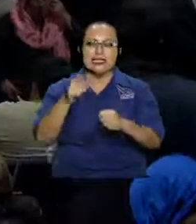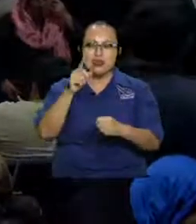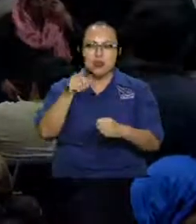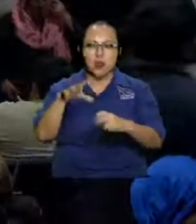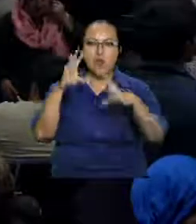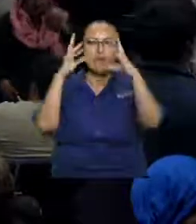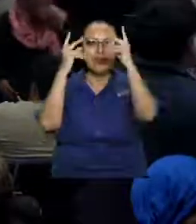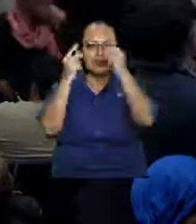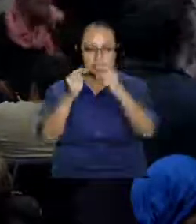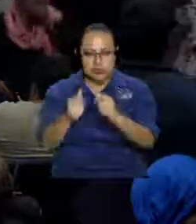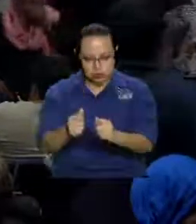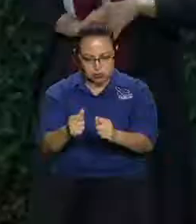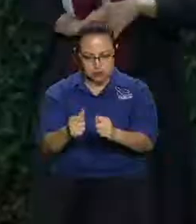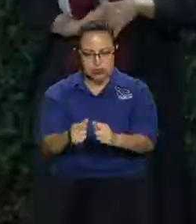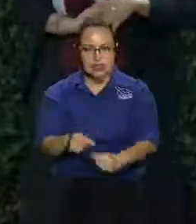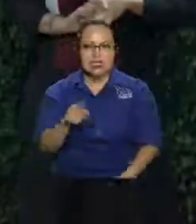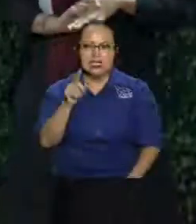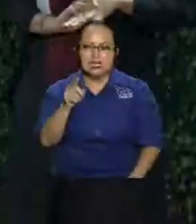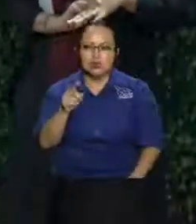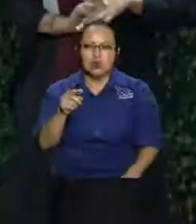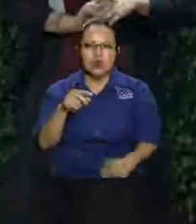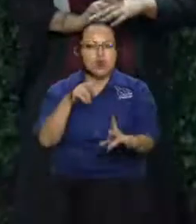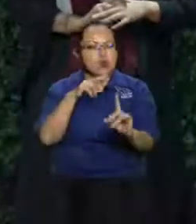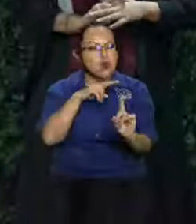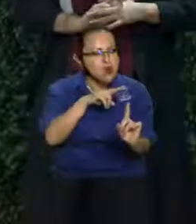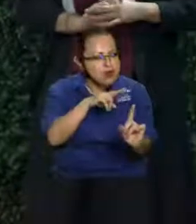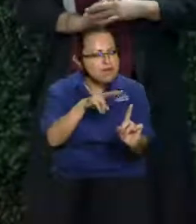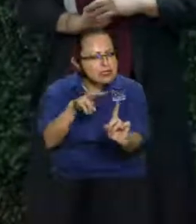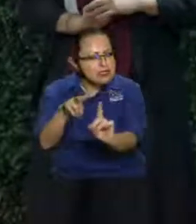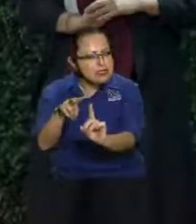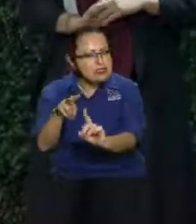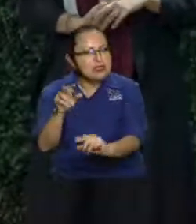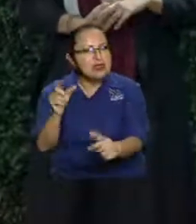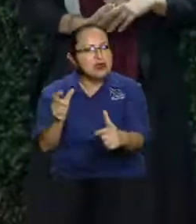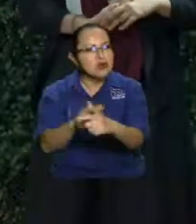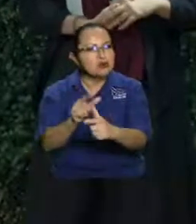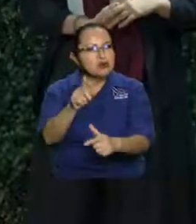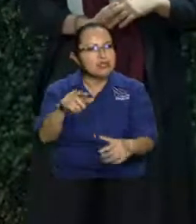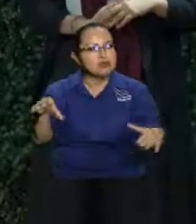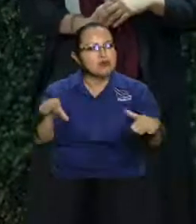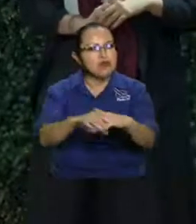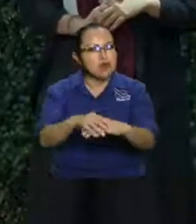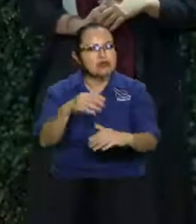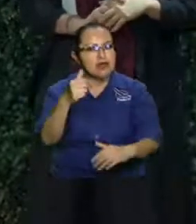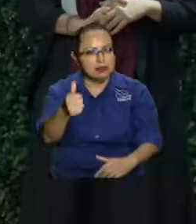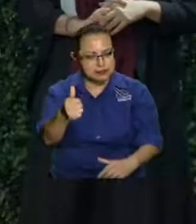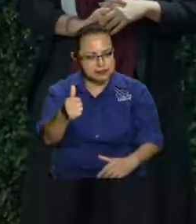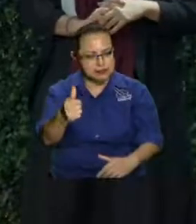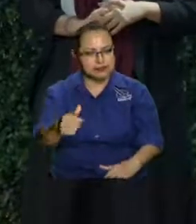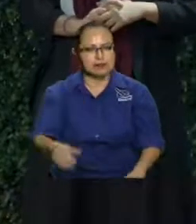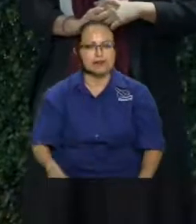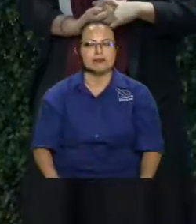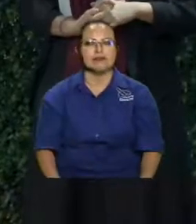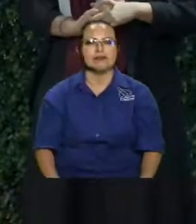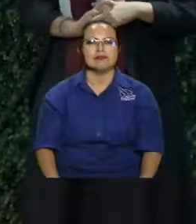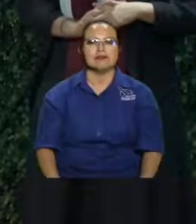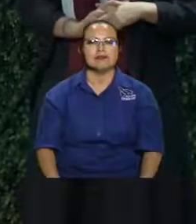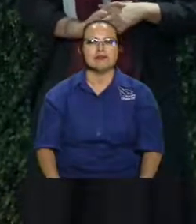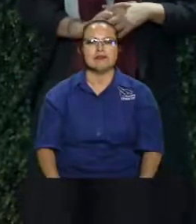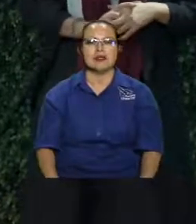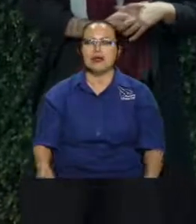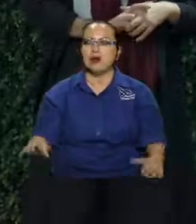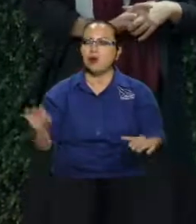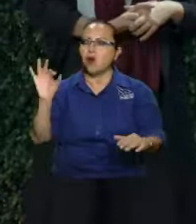a hacer tu presupuesto y, si ya lo tienes, a revisarlo junto con tu cónyuge, con tu